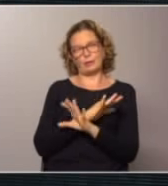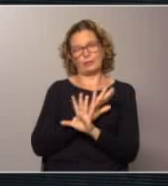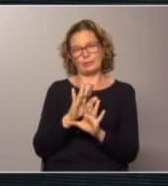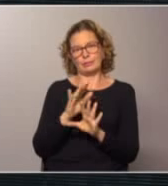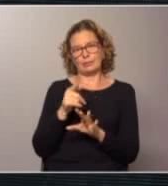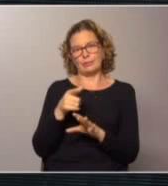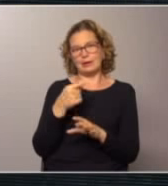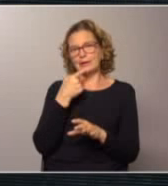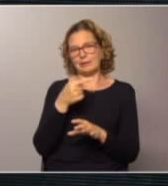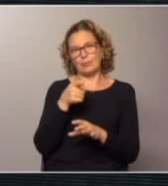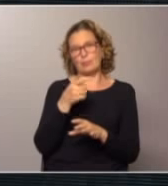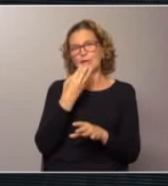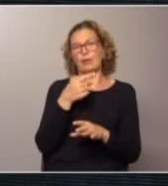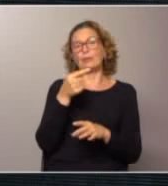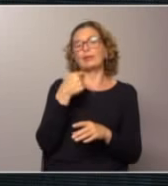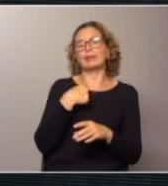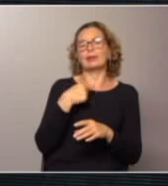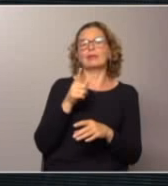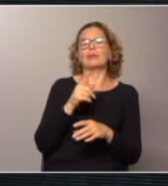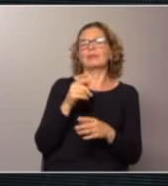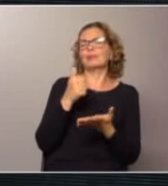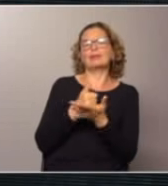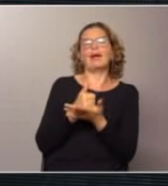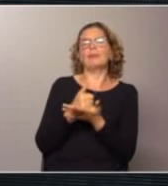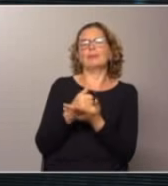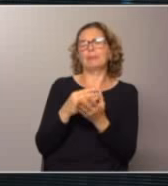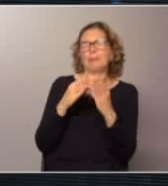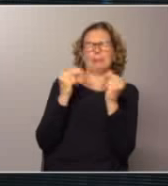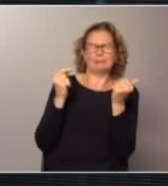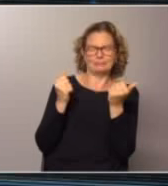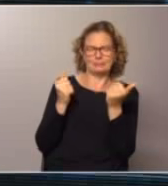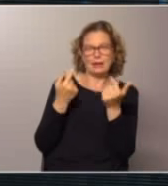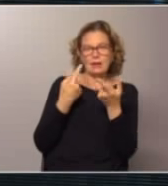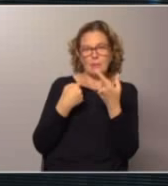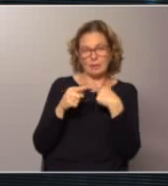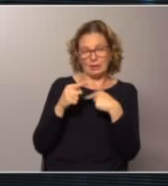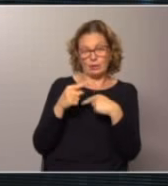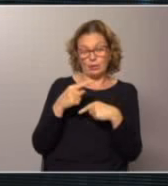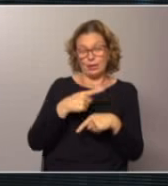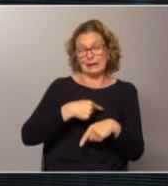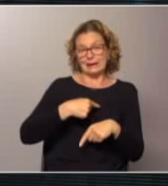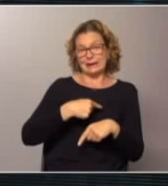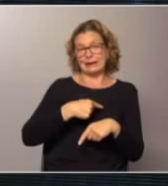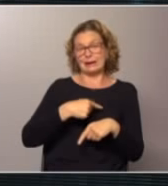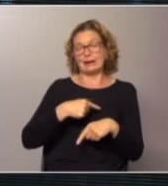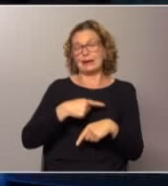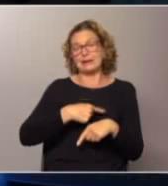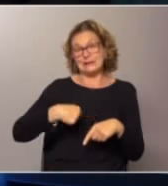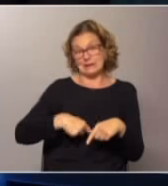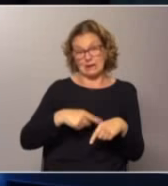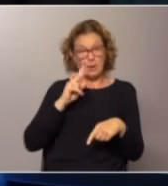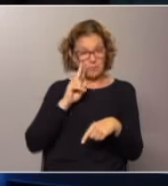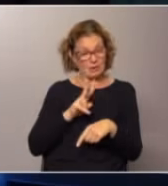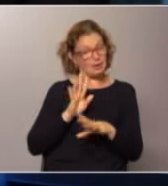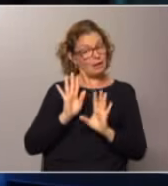van a pasar una factura porque como tú decís no existimos pero pero china mira y observa las opciones